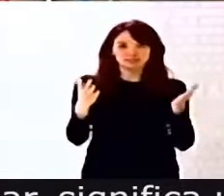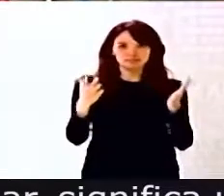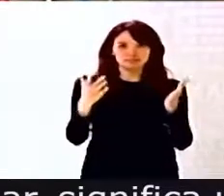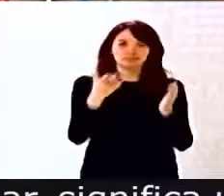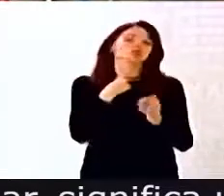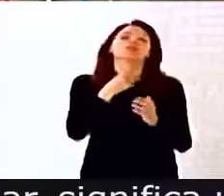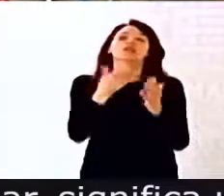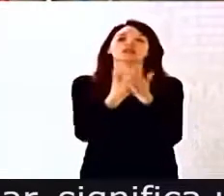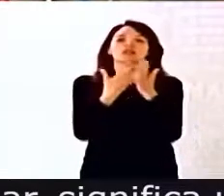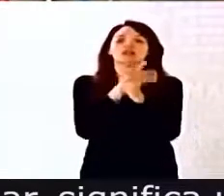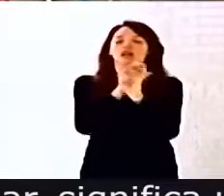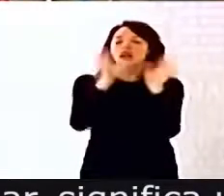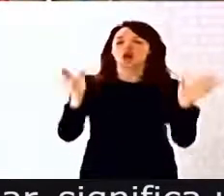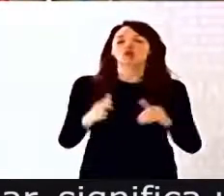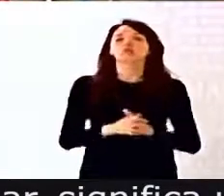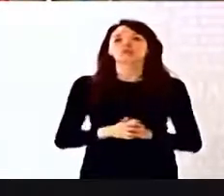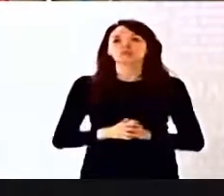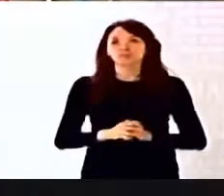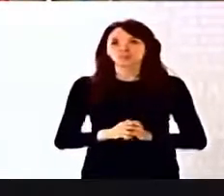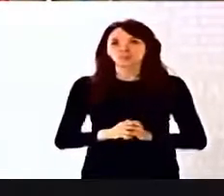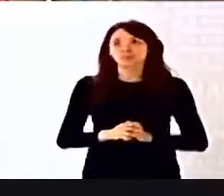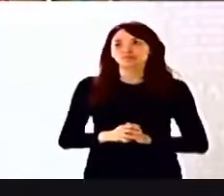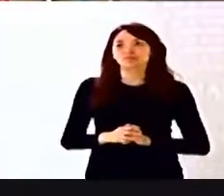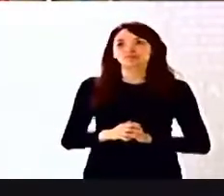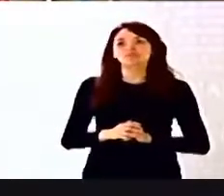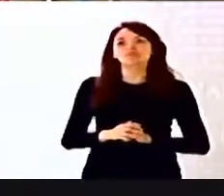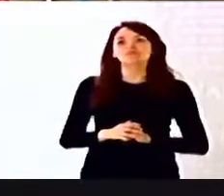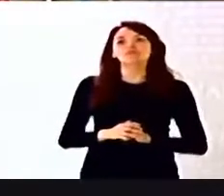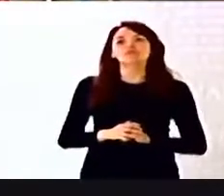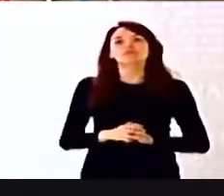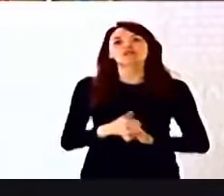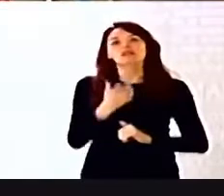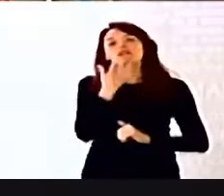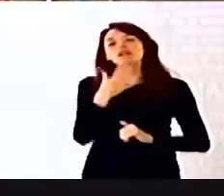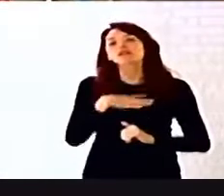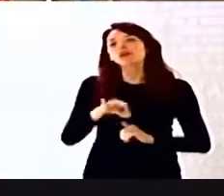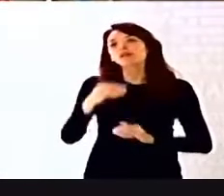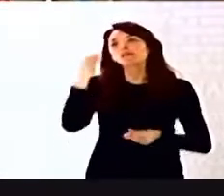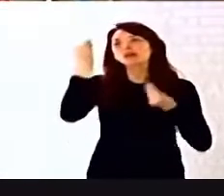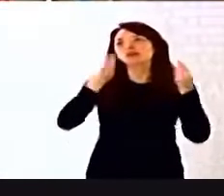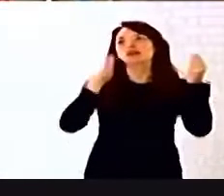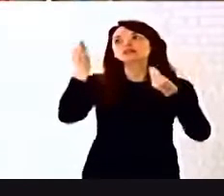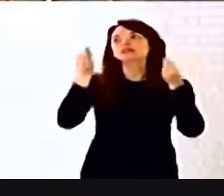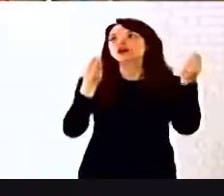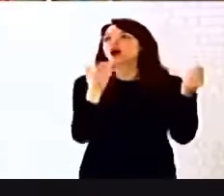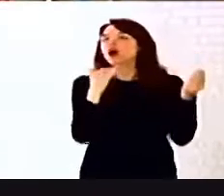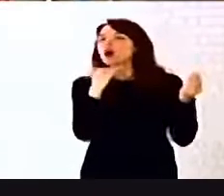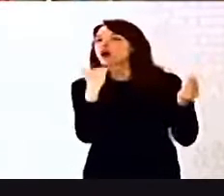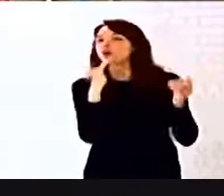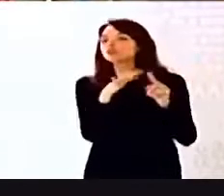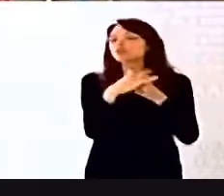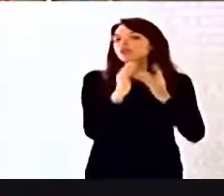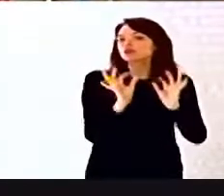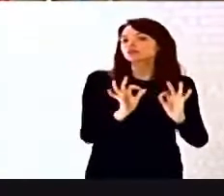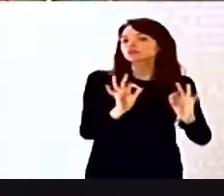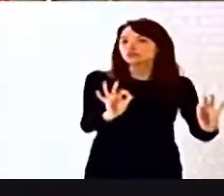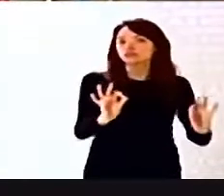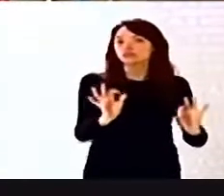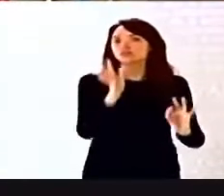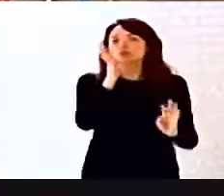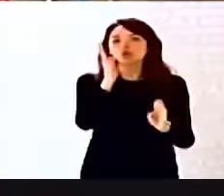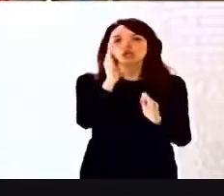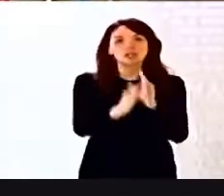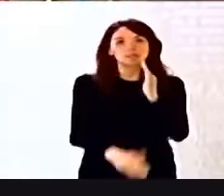lugar, quería saber si se contempla alguna excepción a esa limitación de